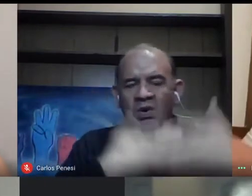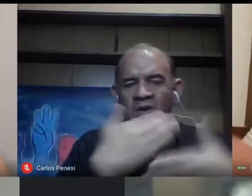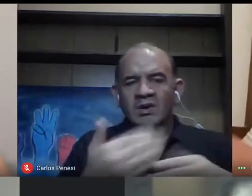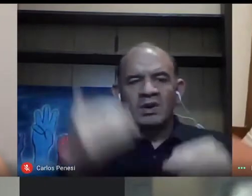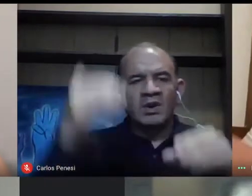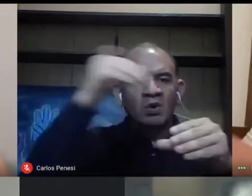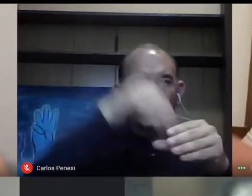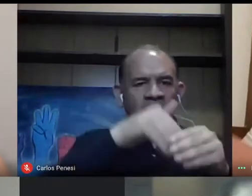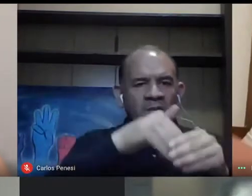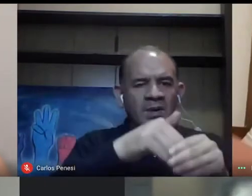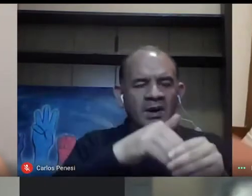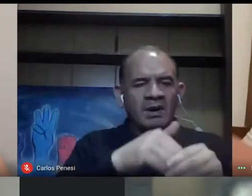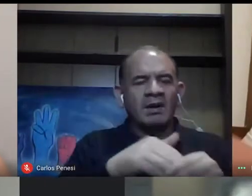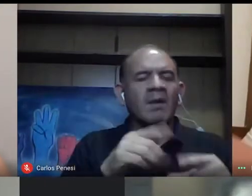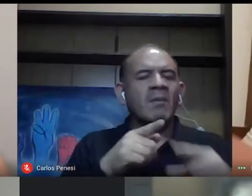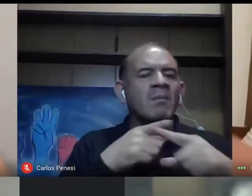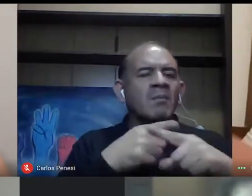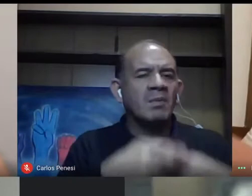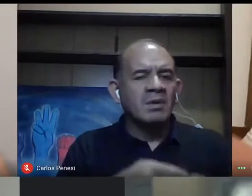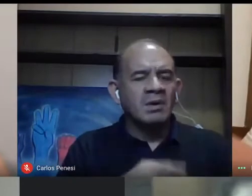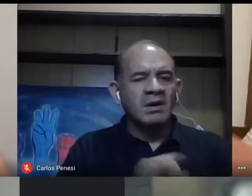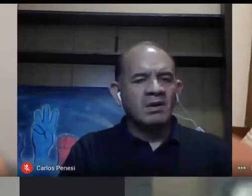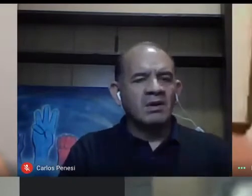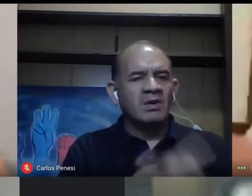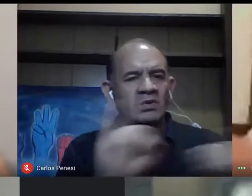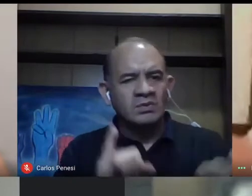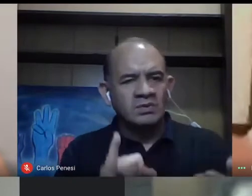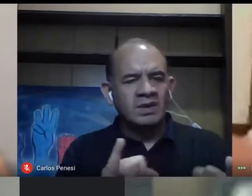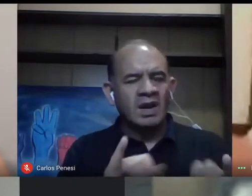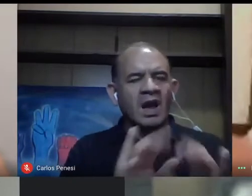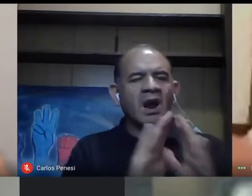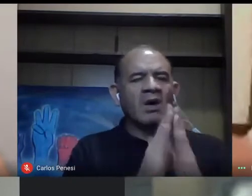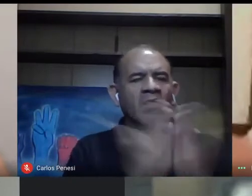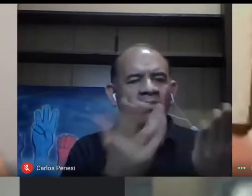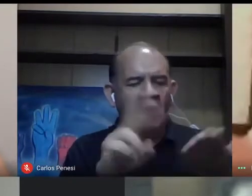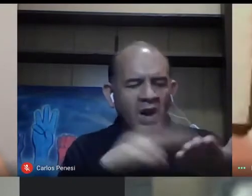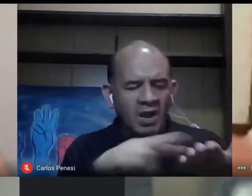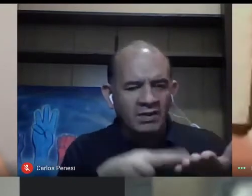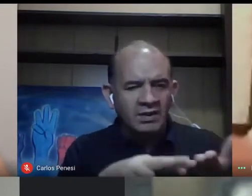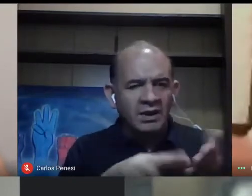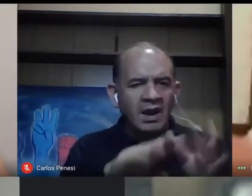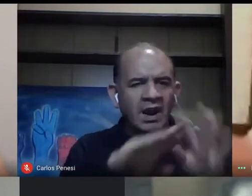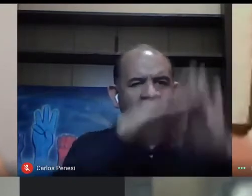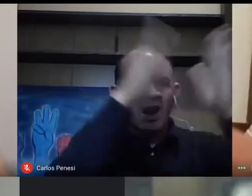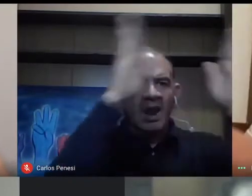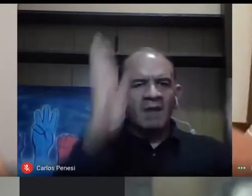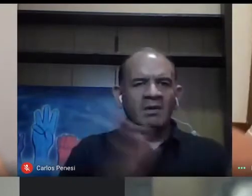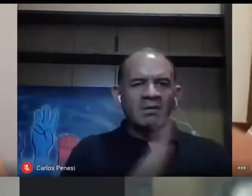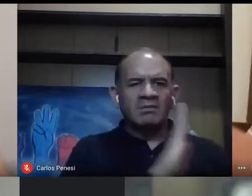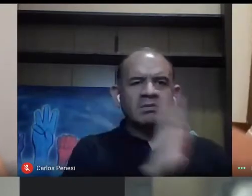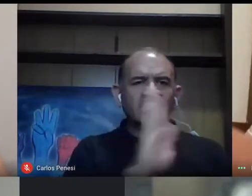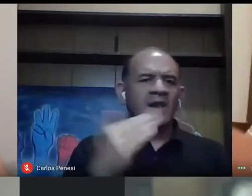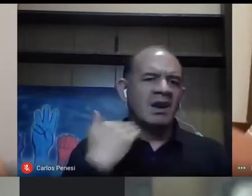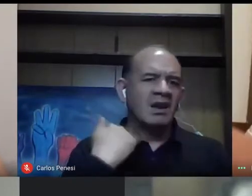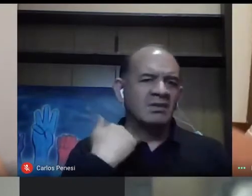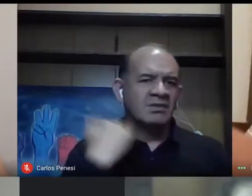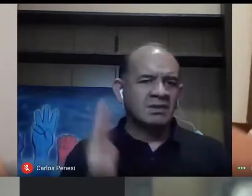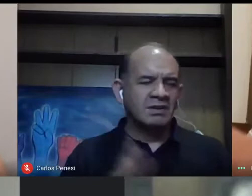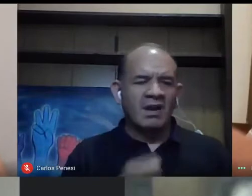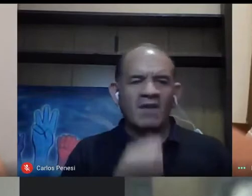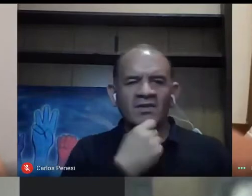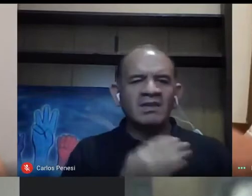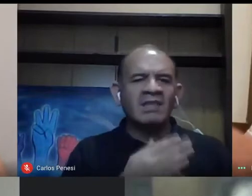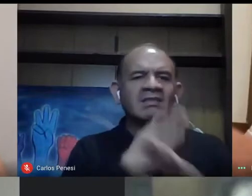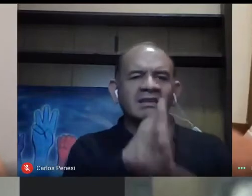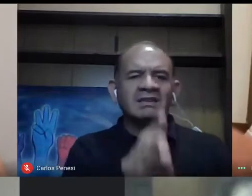las políticas de promoción del libro, de la lectura, en las bibliotecas, la dimensión de la accesibilidad, porque cuando